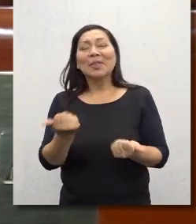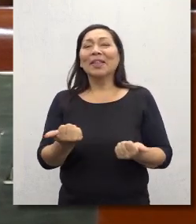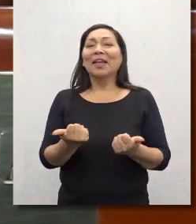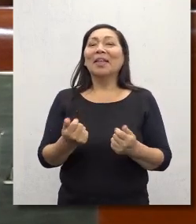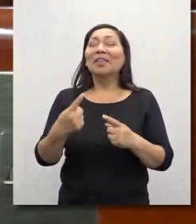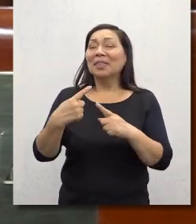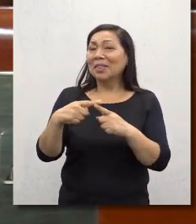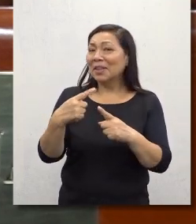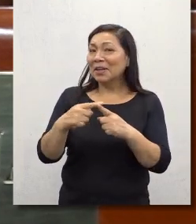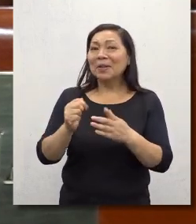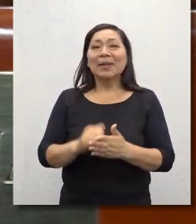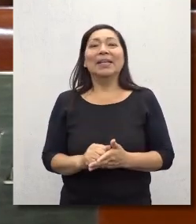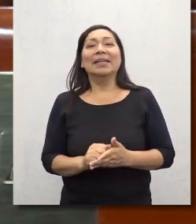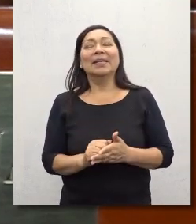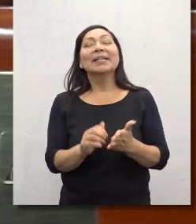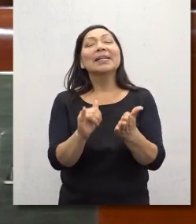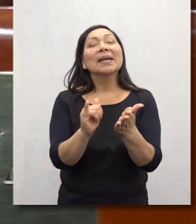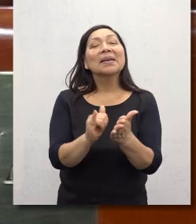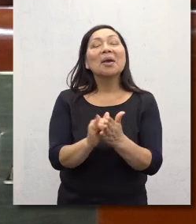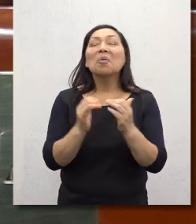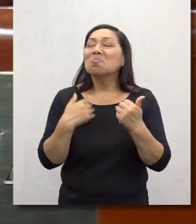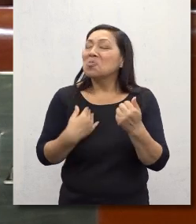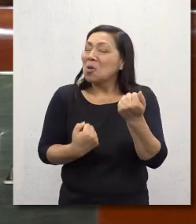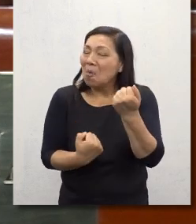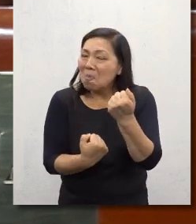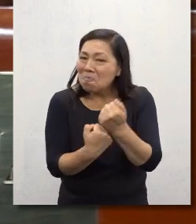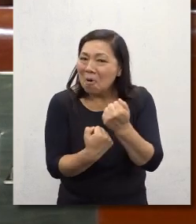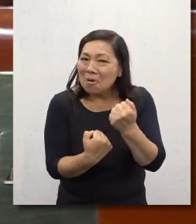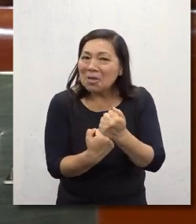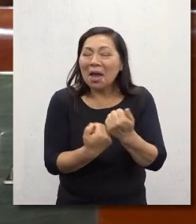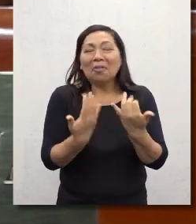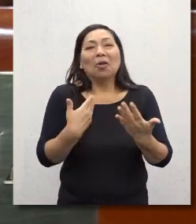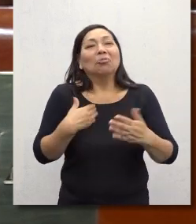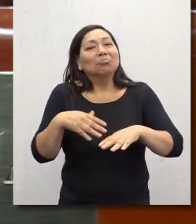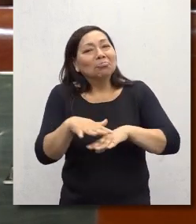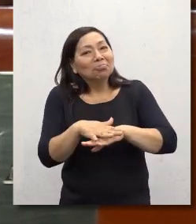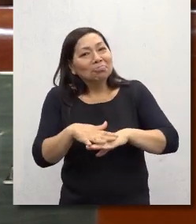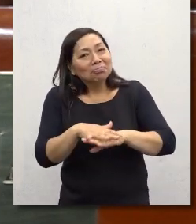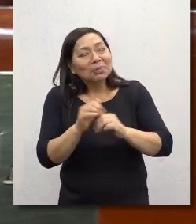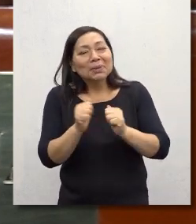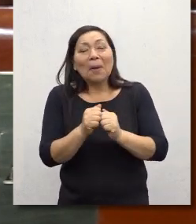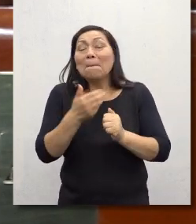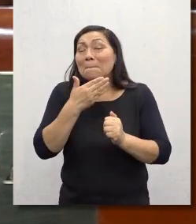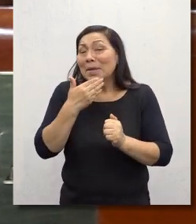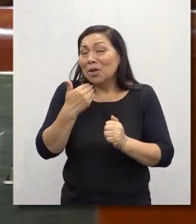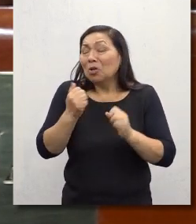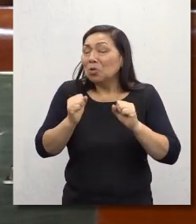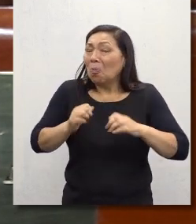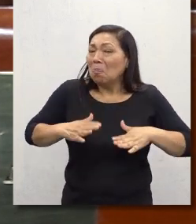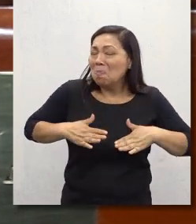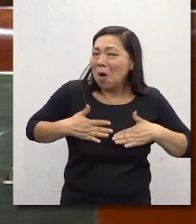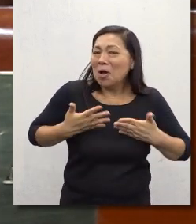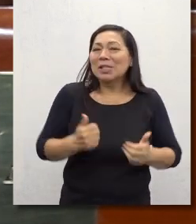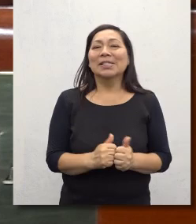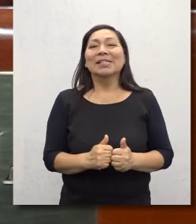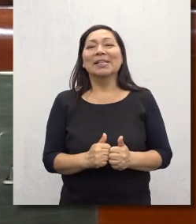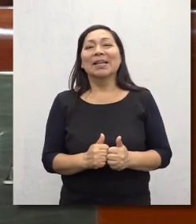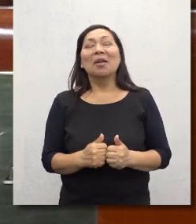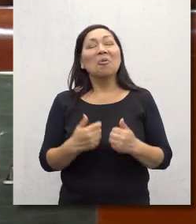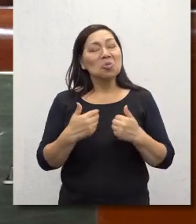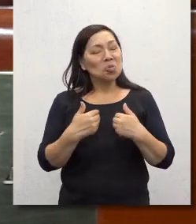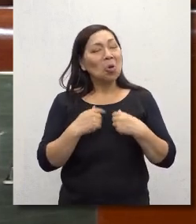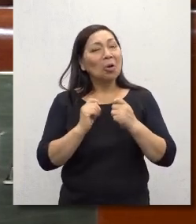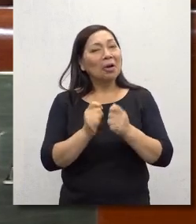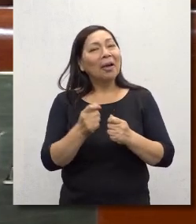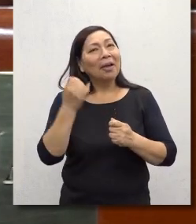los magistrados que me apoyaron. He tratado de cumplir en la mejor forma posible. Me he